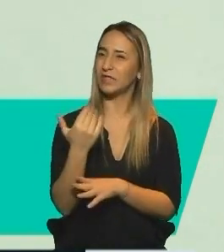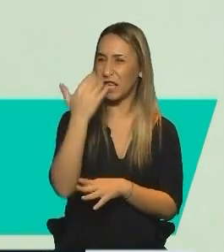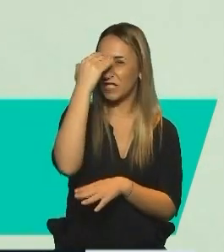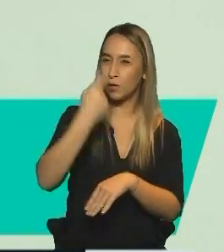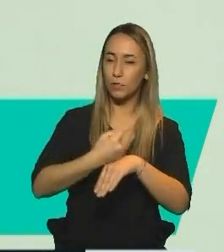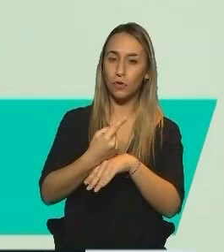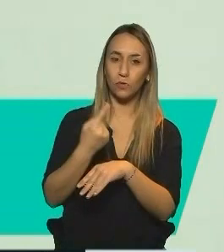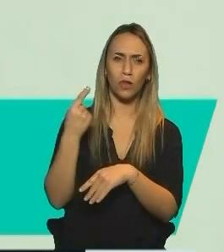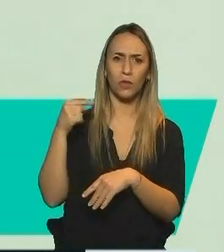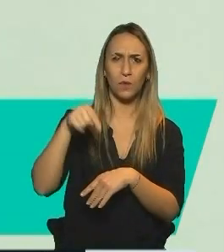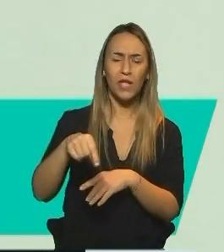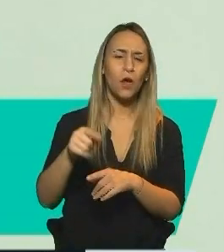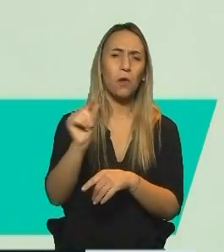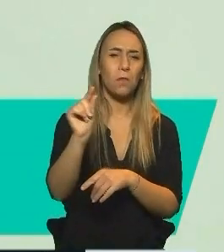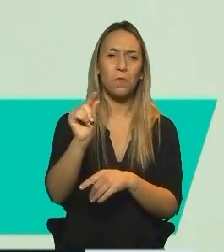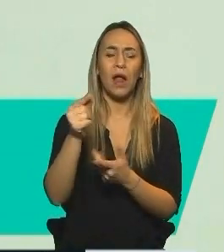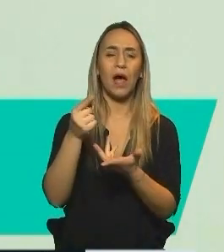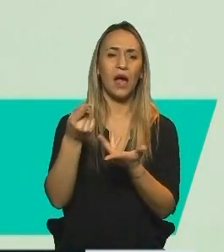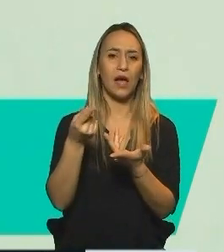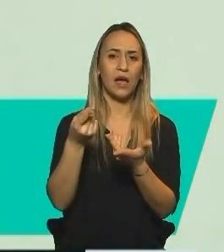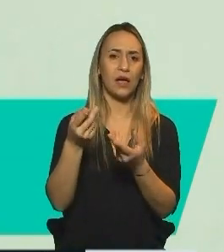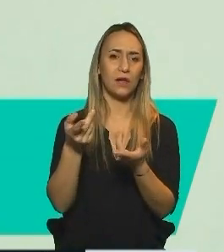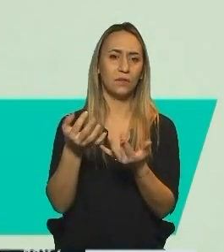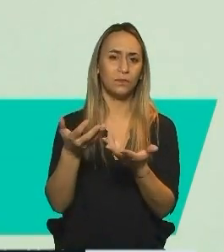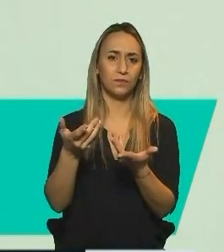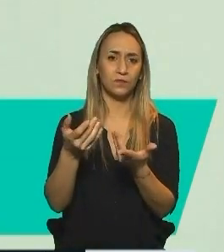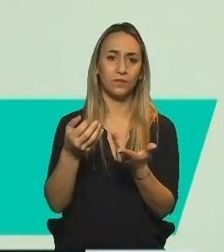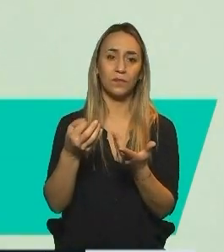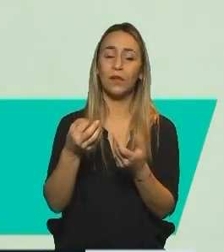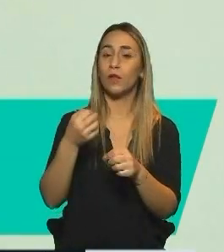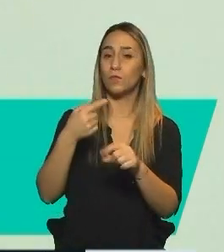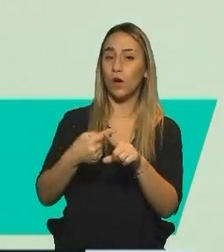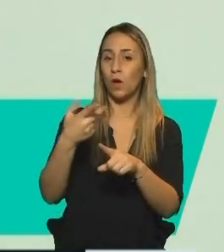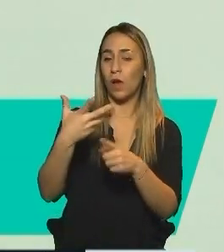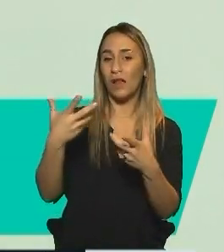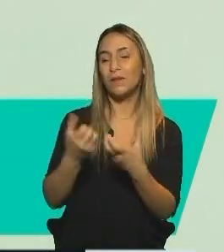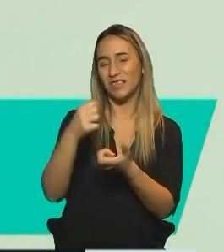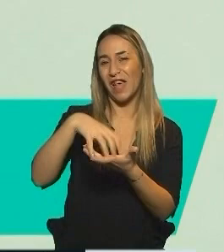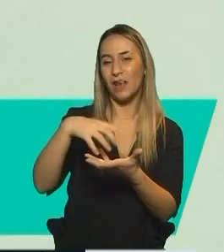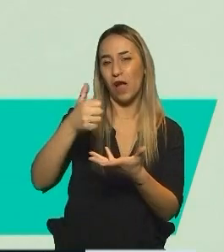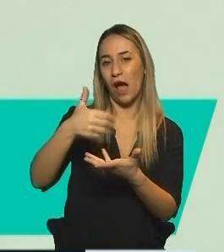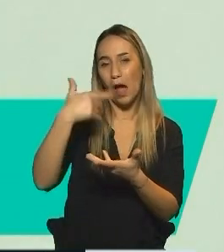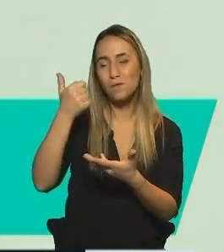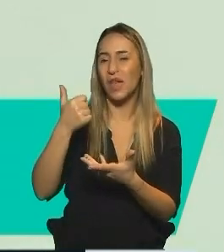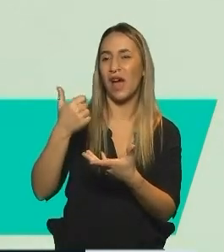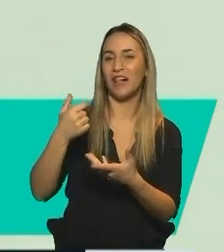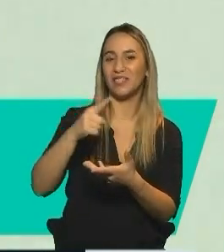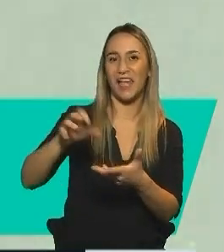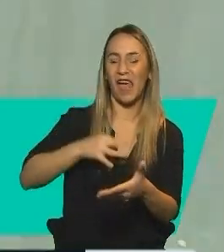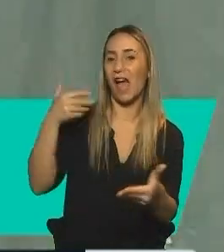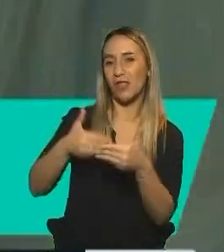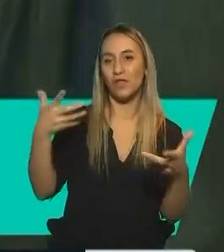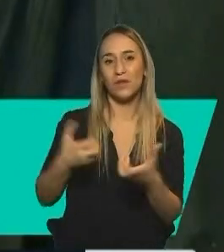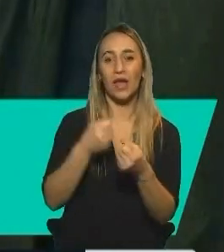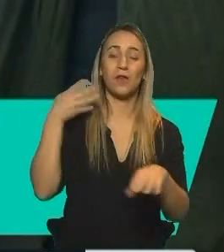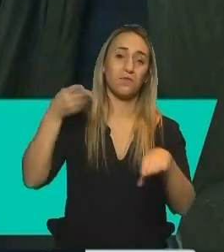minutos para solucionar el tema del 100 aniversario de la AMIA, estaban trabajando sobre el centenario, así que nada,